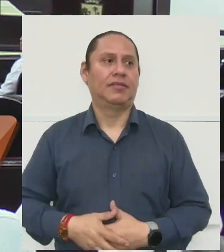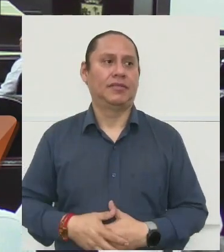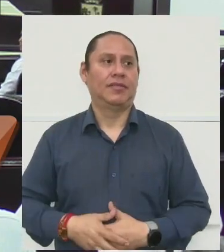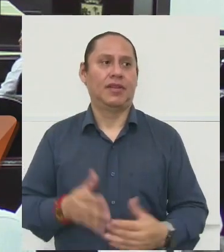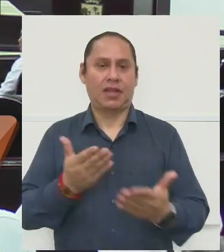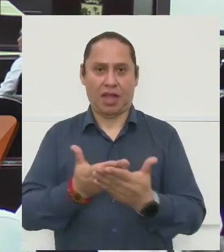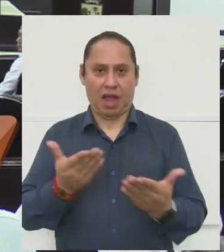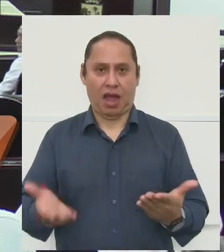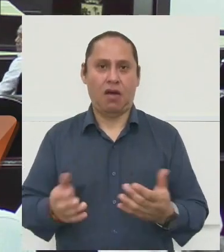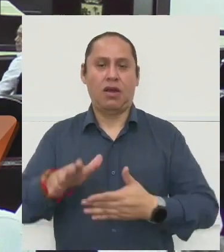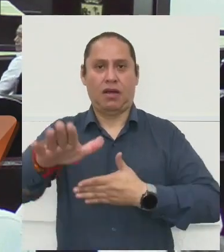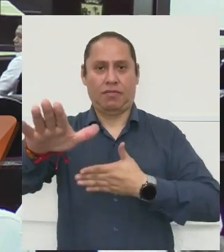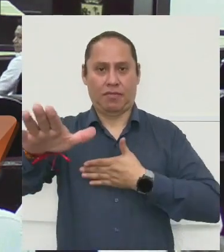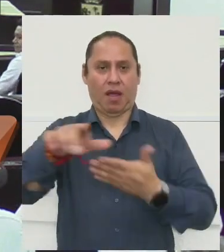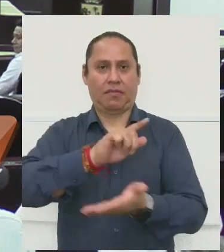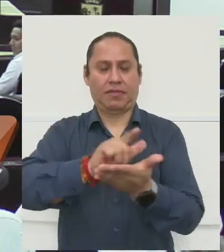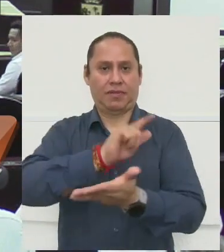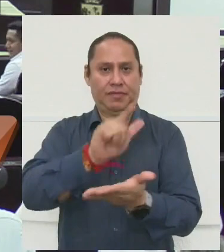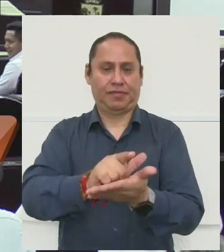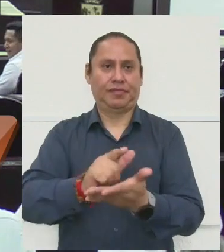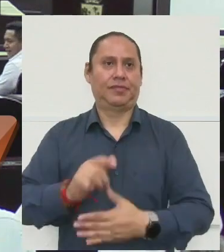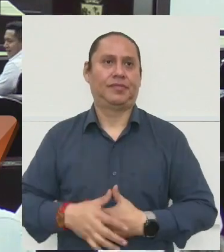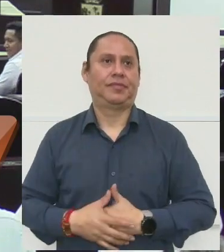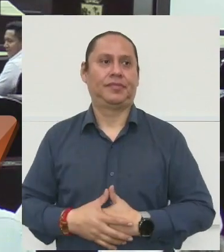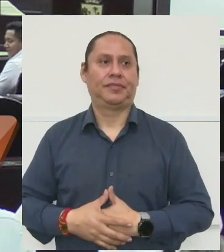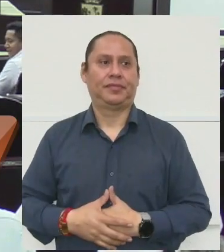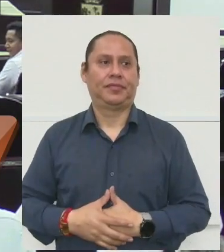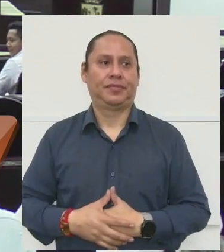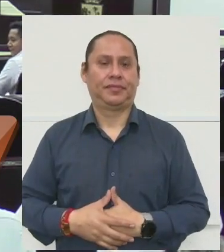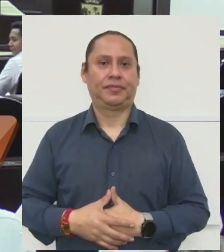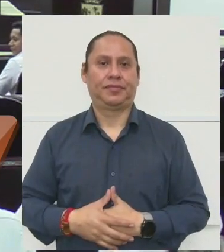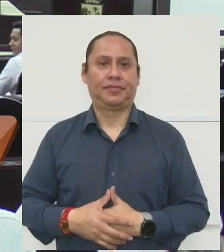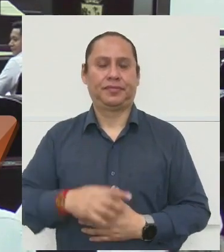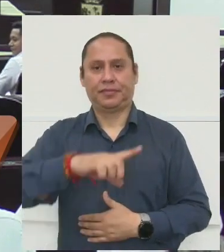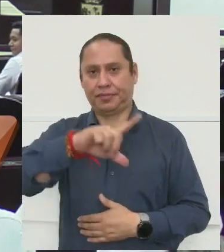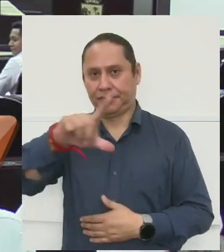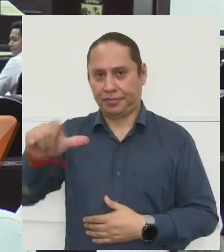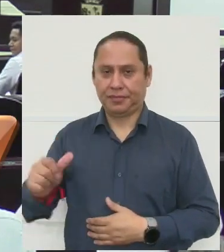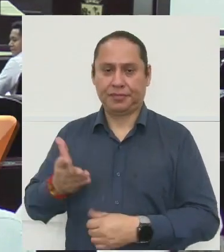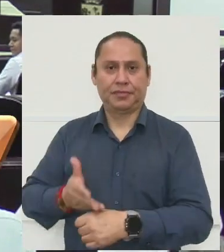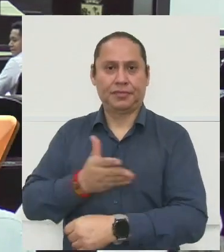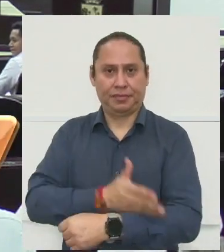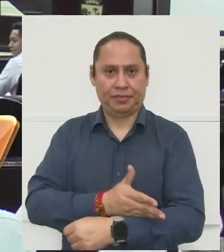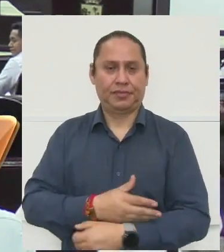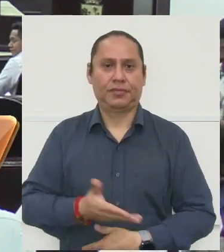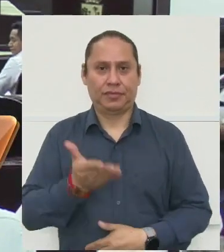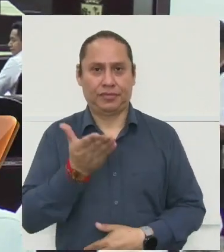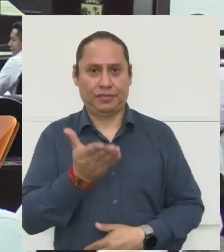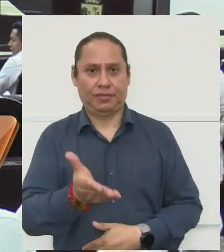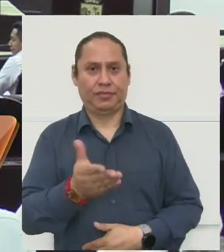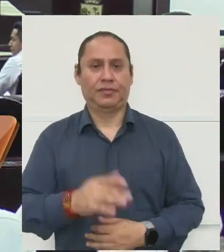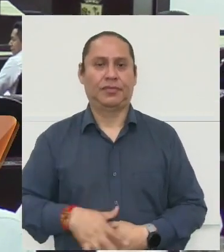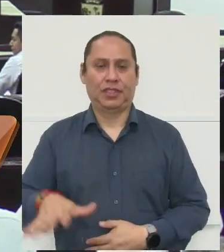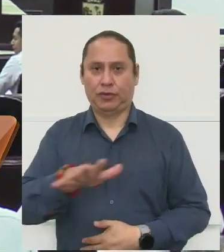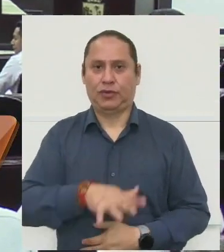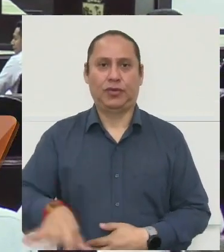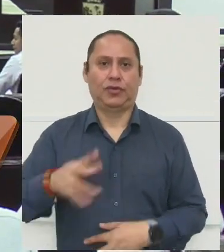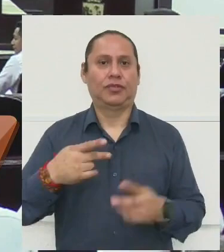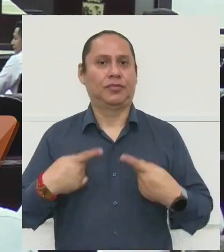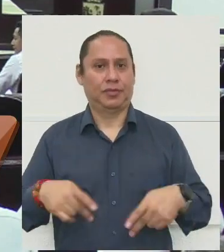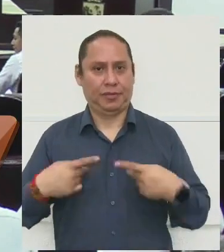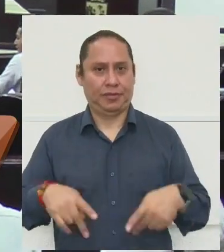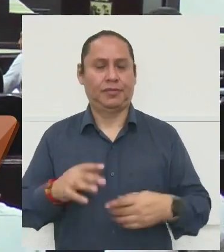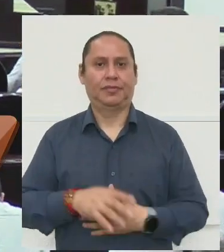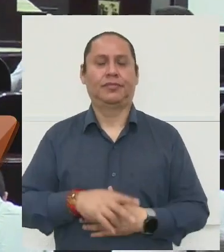procedamos a tomarle la protesta de ley en consecuencia de lo anterior Solicito a la honorable asamblea y al